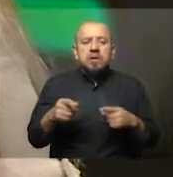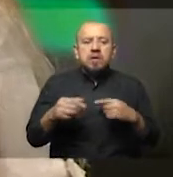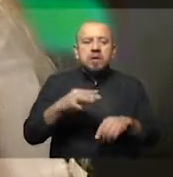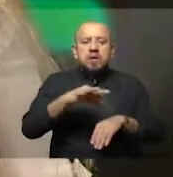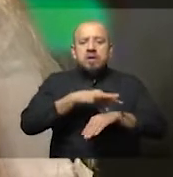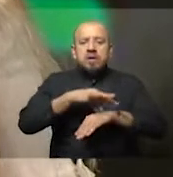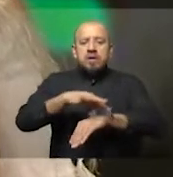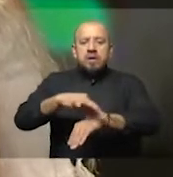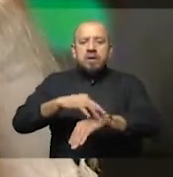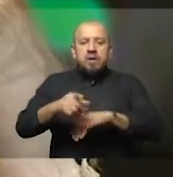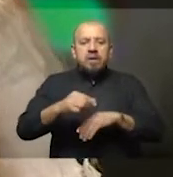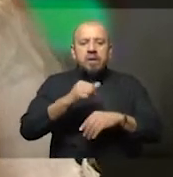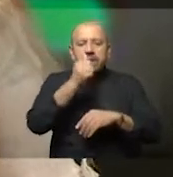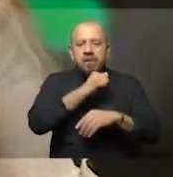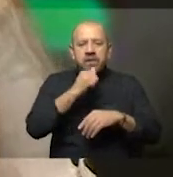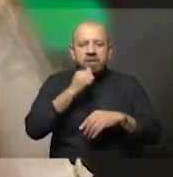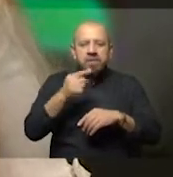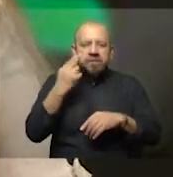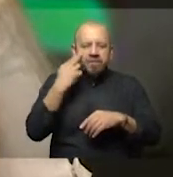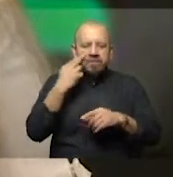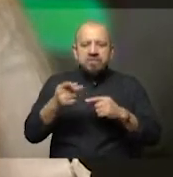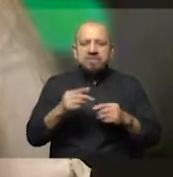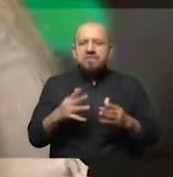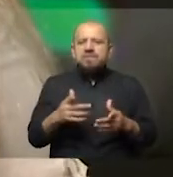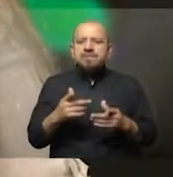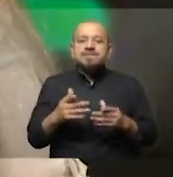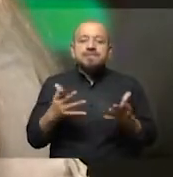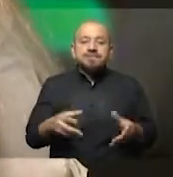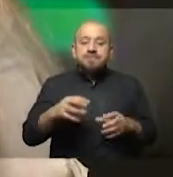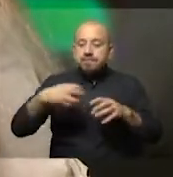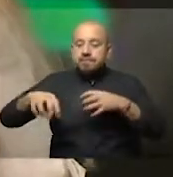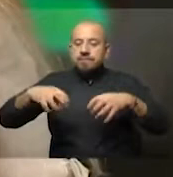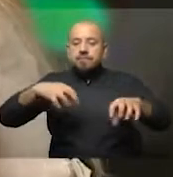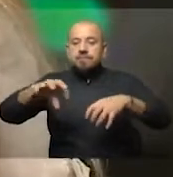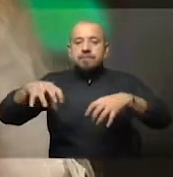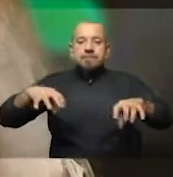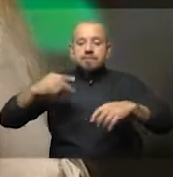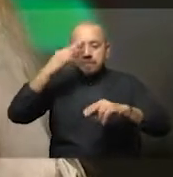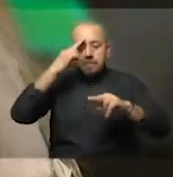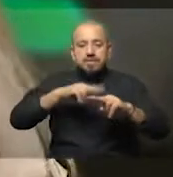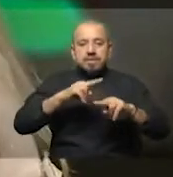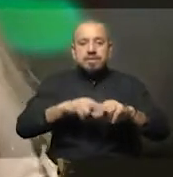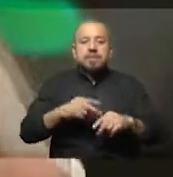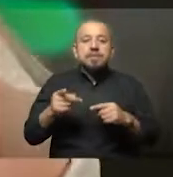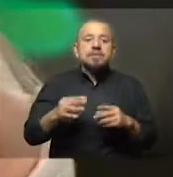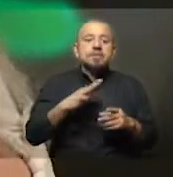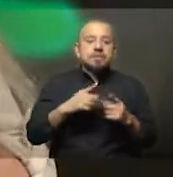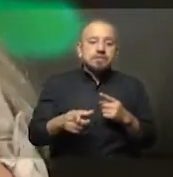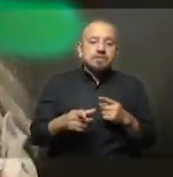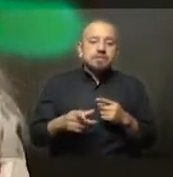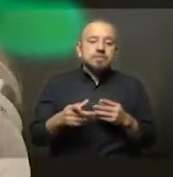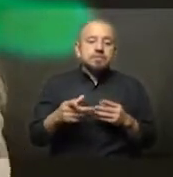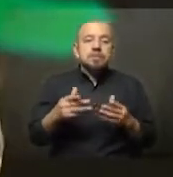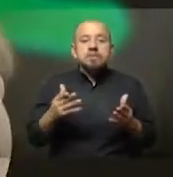guía para resolución de problemas que ustedes muy bien hablaron que es también clasificación de enfermedades patologías etcétera que da